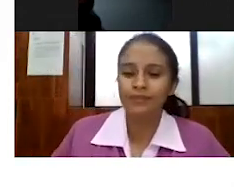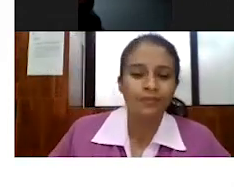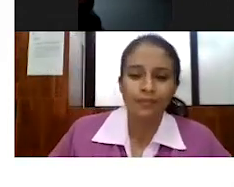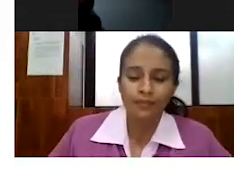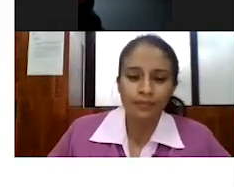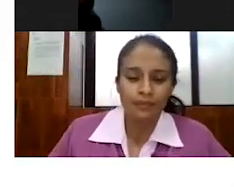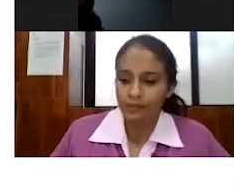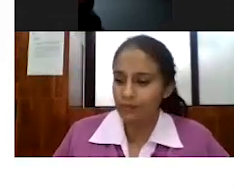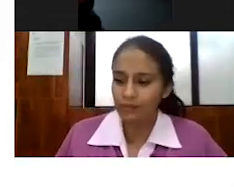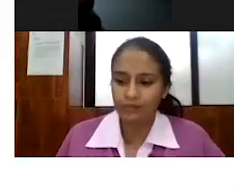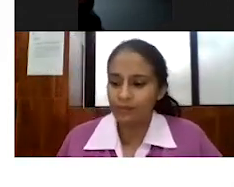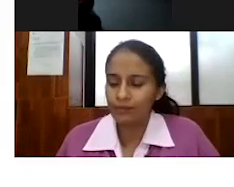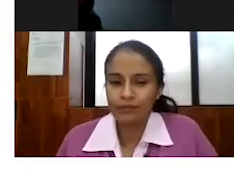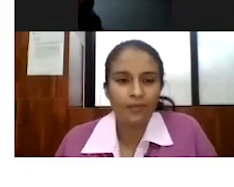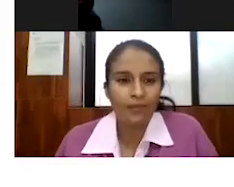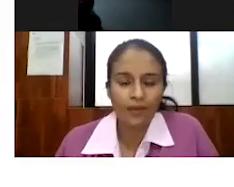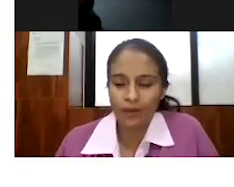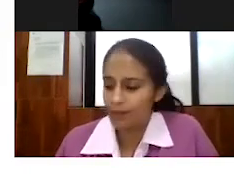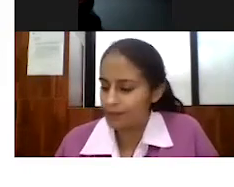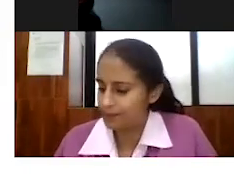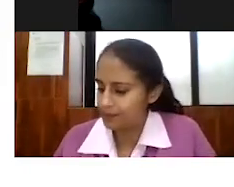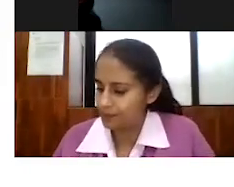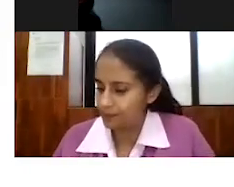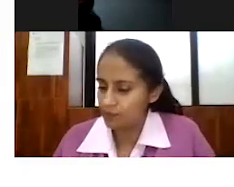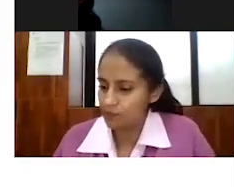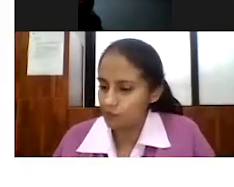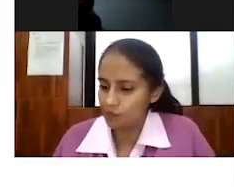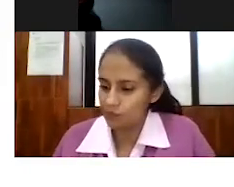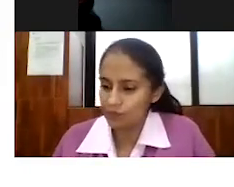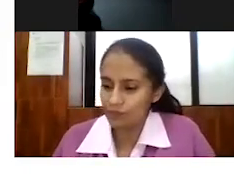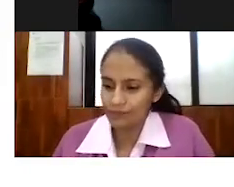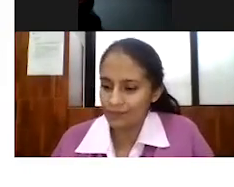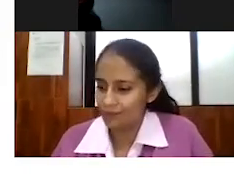No, ninguna. ¿Algo que Yo sí quisieran tengo comentar? una. Díganme.